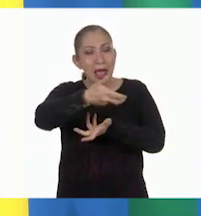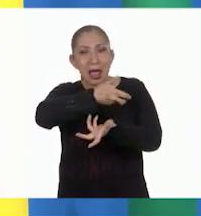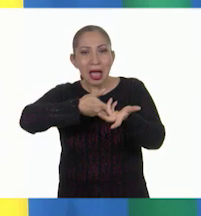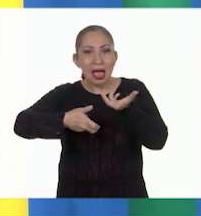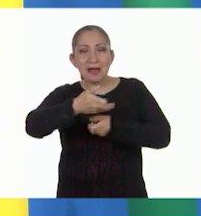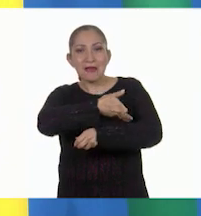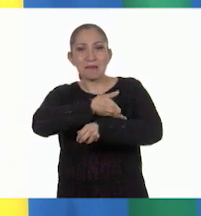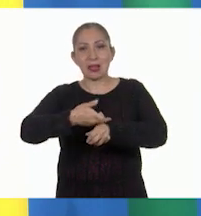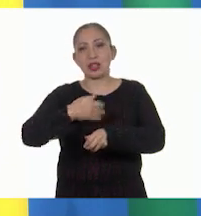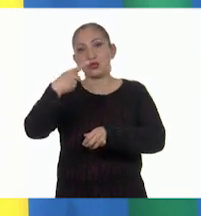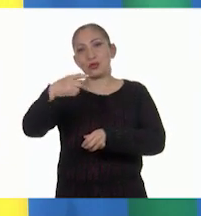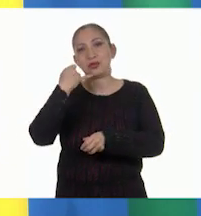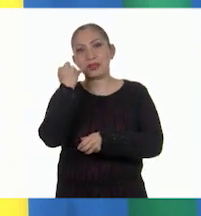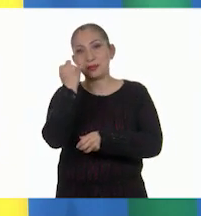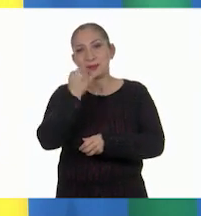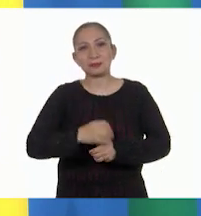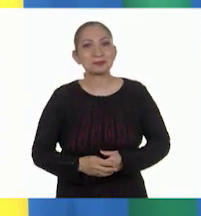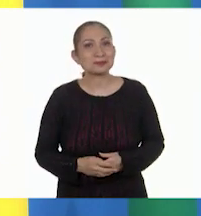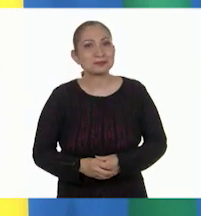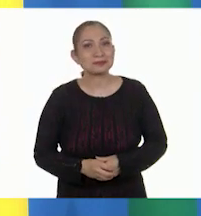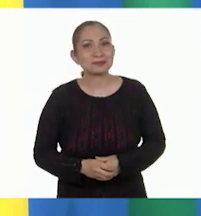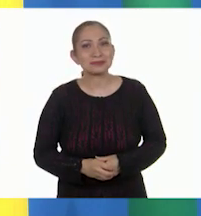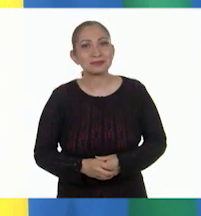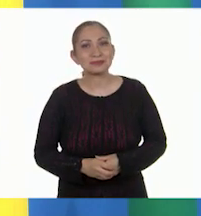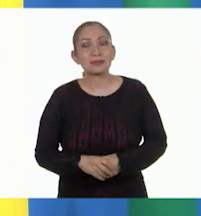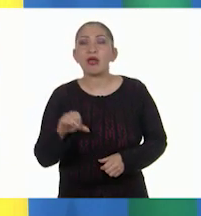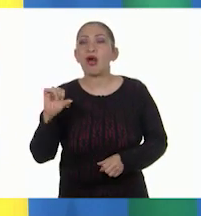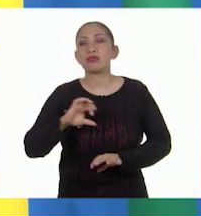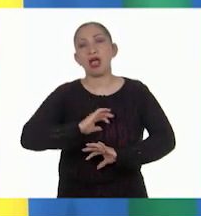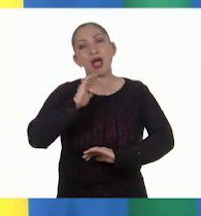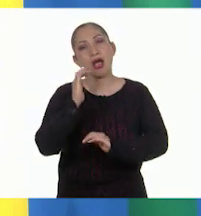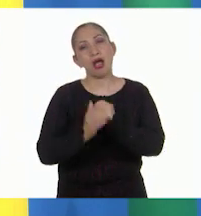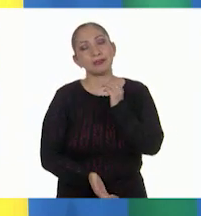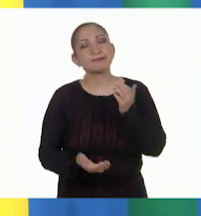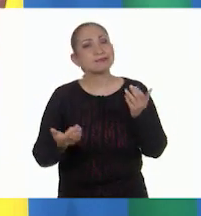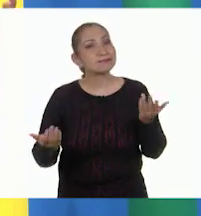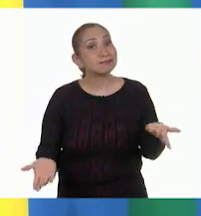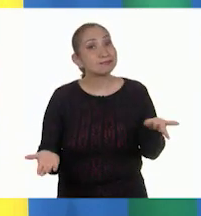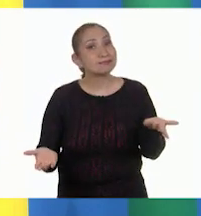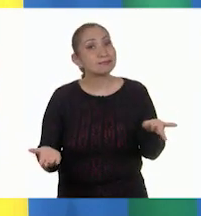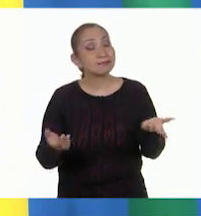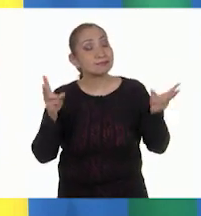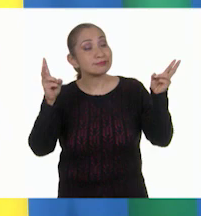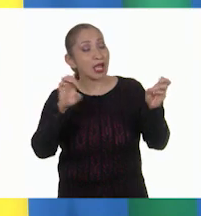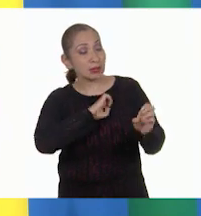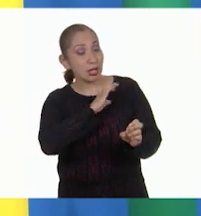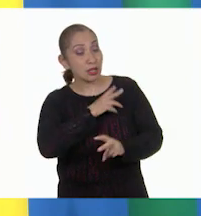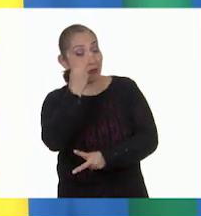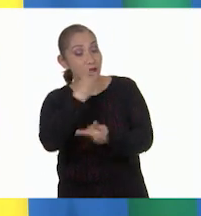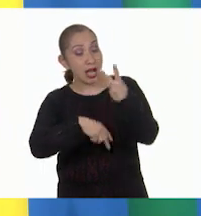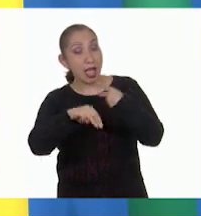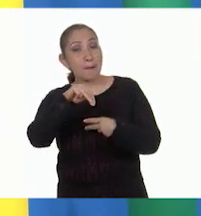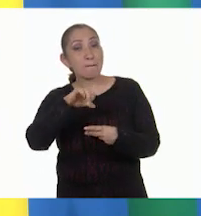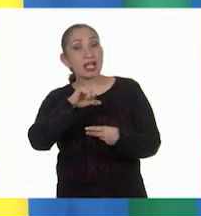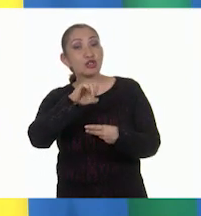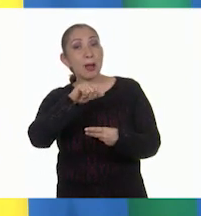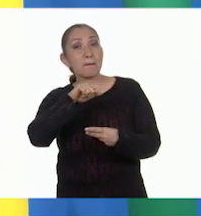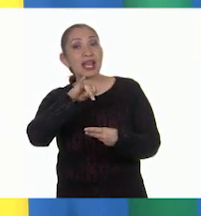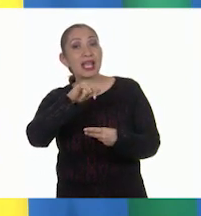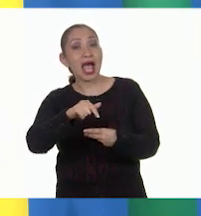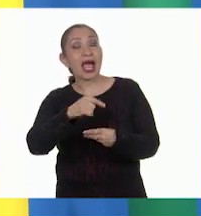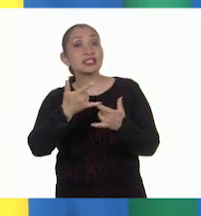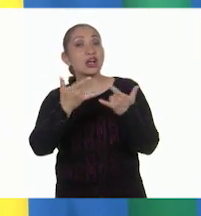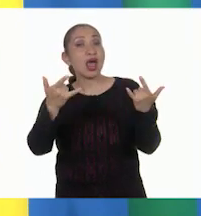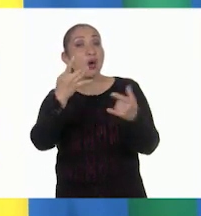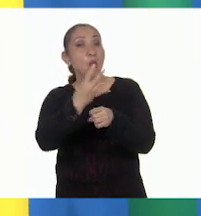con tu familia en tu lengua materna. Por hoy hemos terminado con Los españoles llegan a Mesoamérica, de historia de